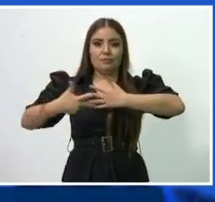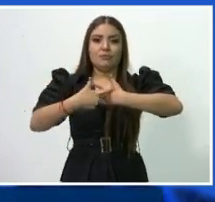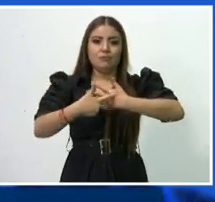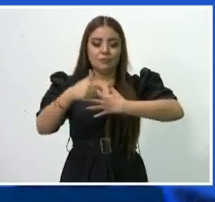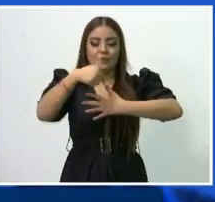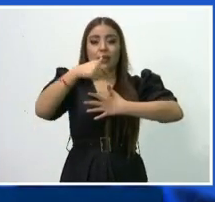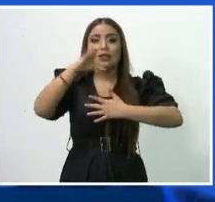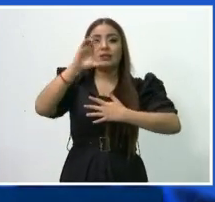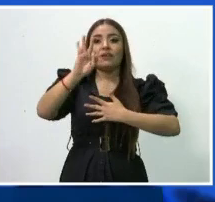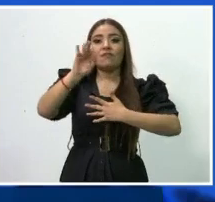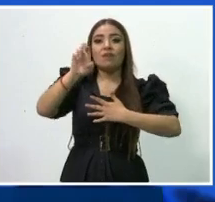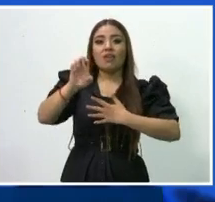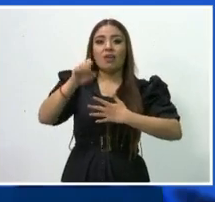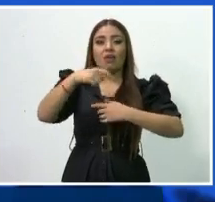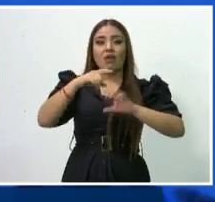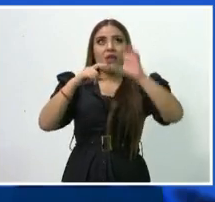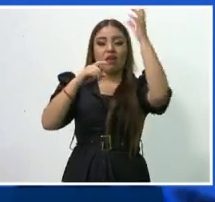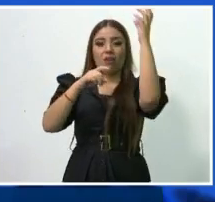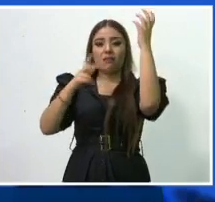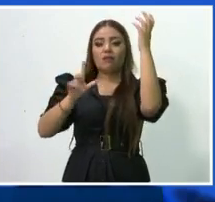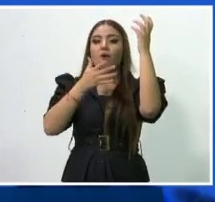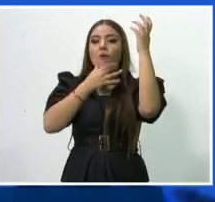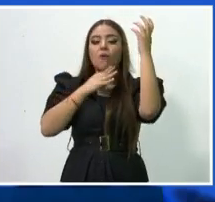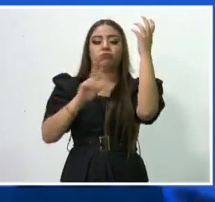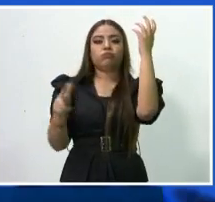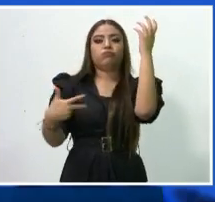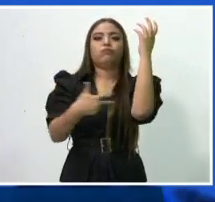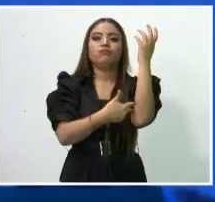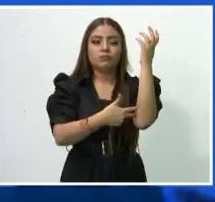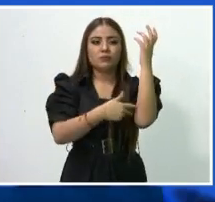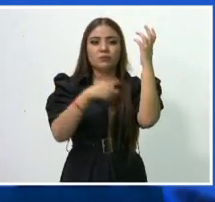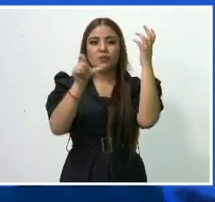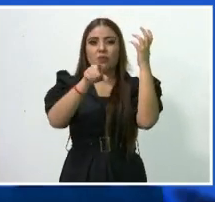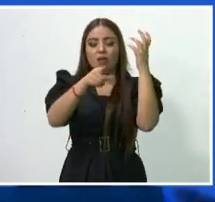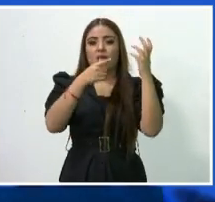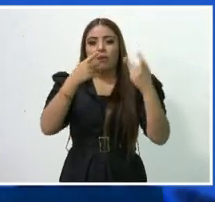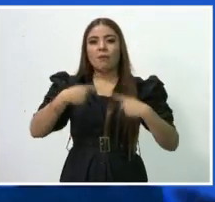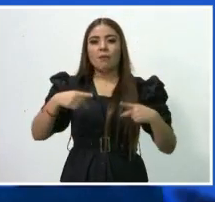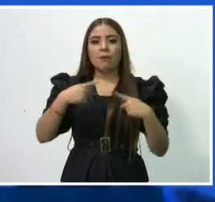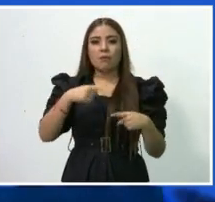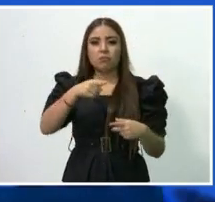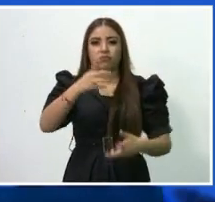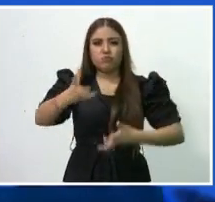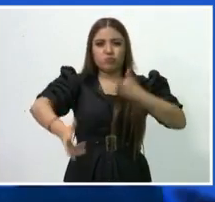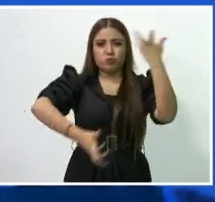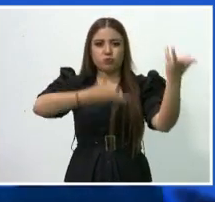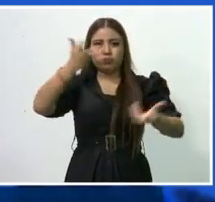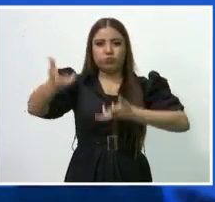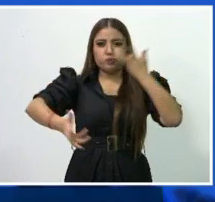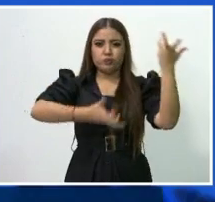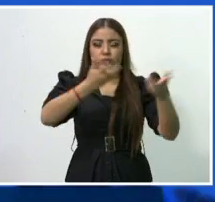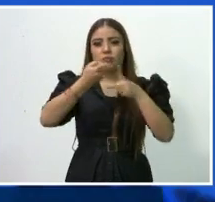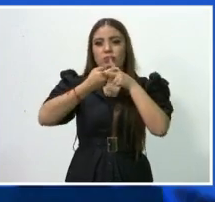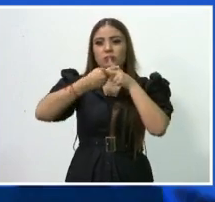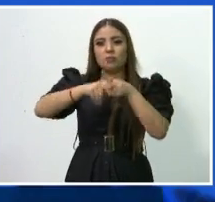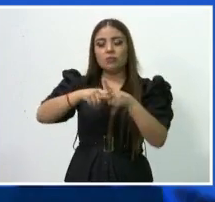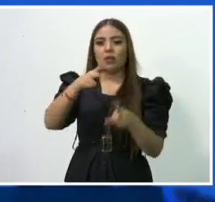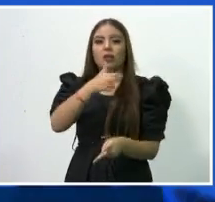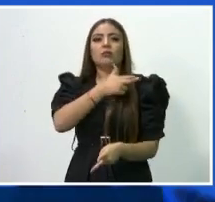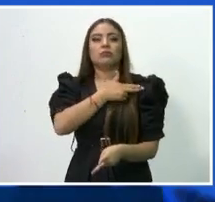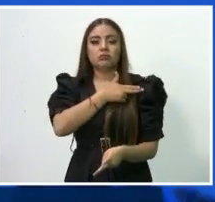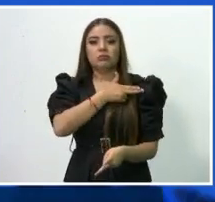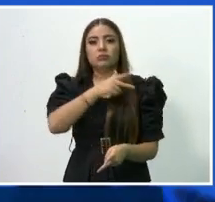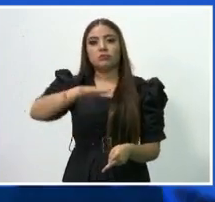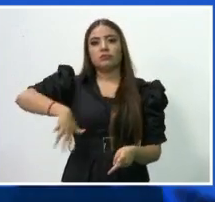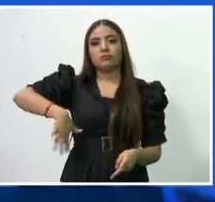Federal de Electricidad esto ocasionó ángel que bueno pues la persona resultara con estas lesiones como bien